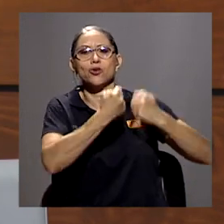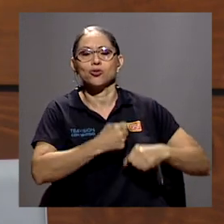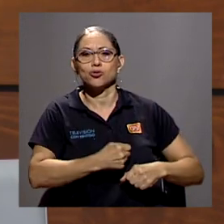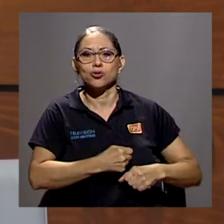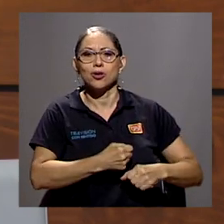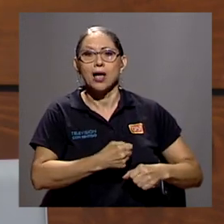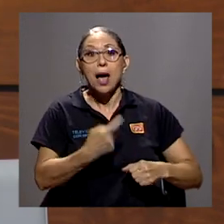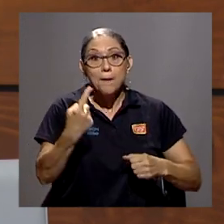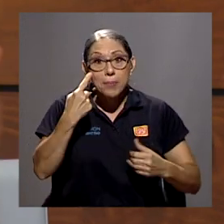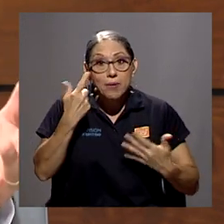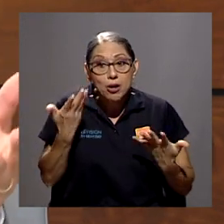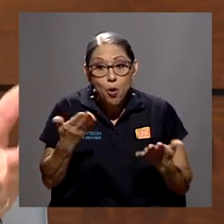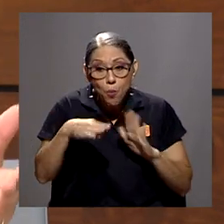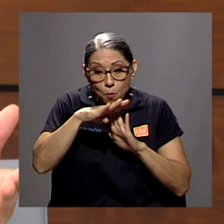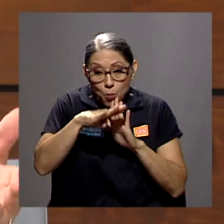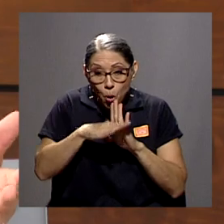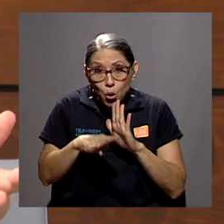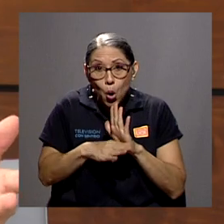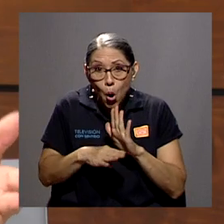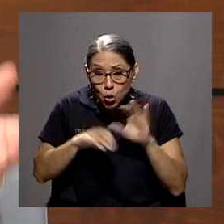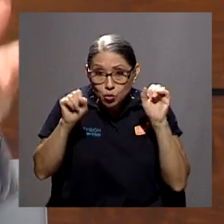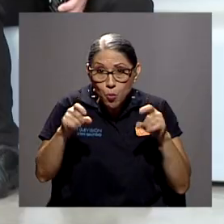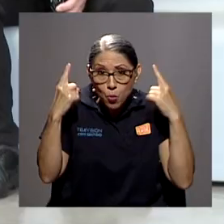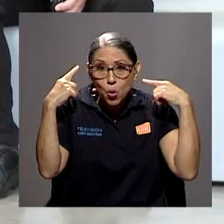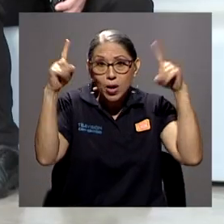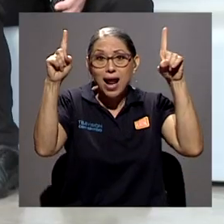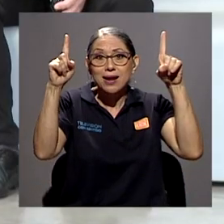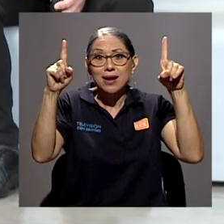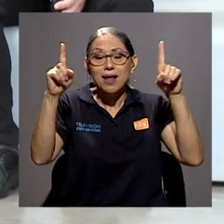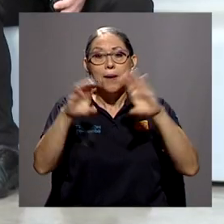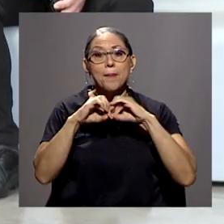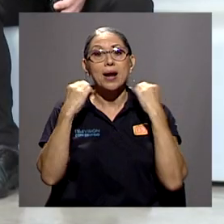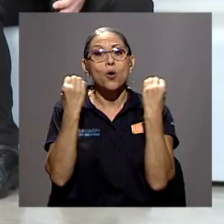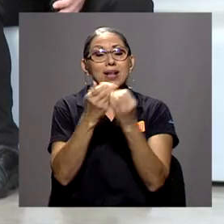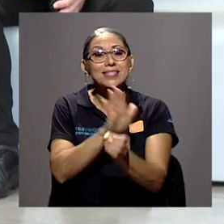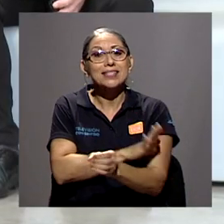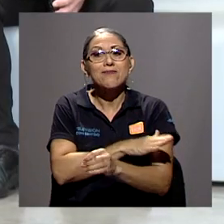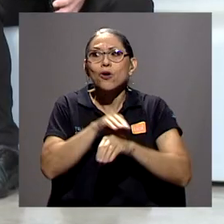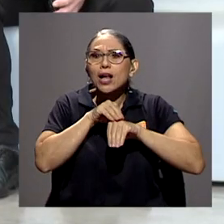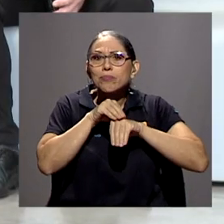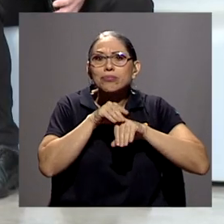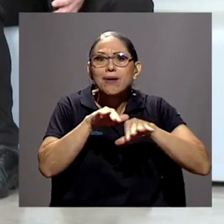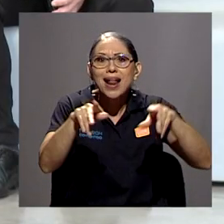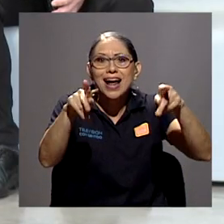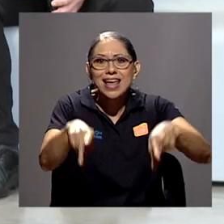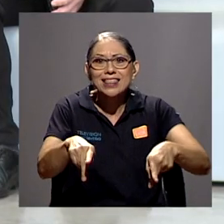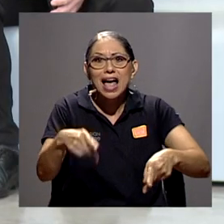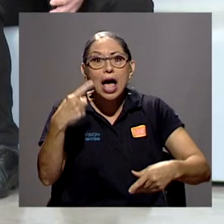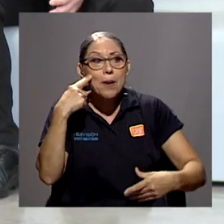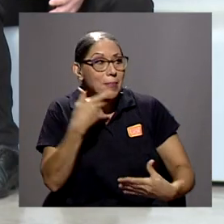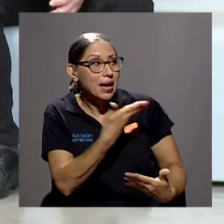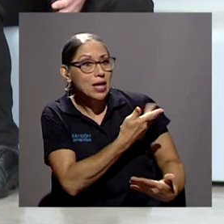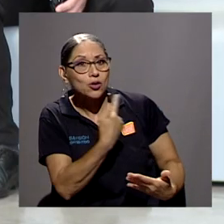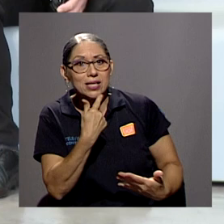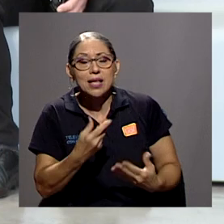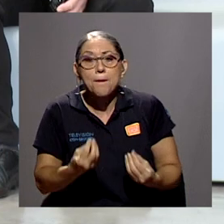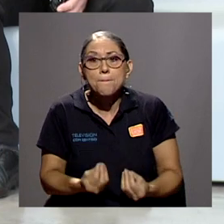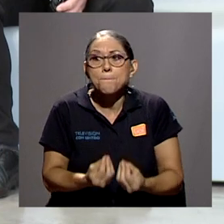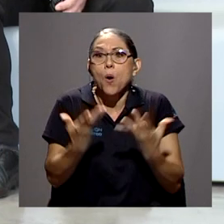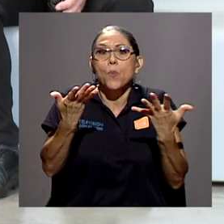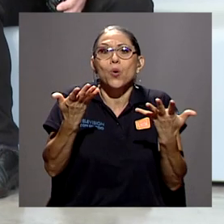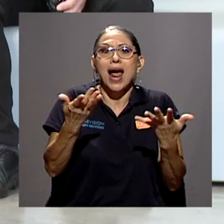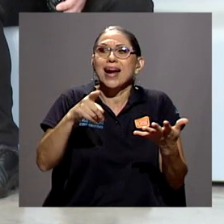son posibles para que el calor que está sinfónica a la gente que vea que dos jóvenes nos dicen en la célula popular tiene que ver con la